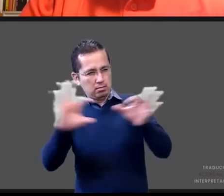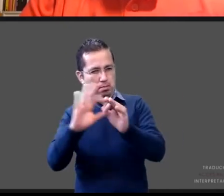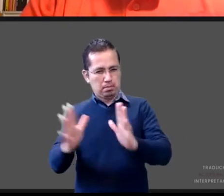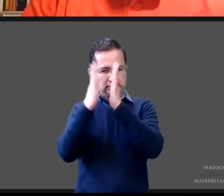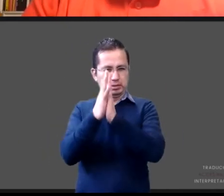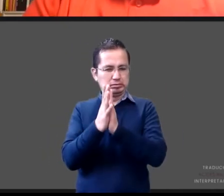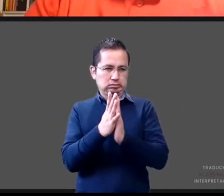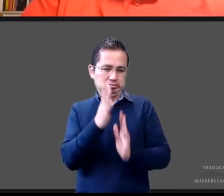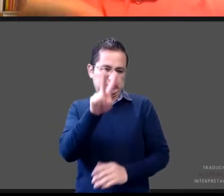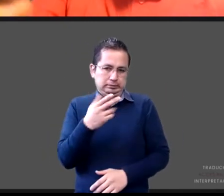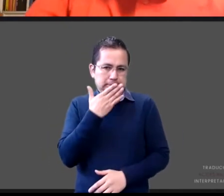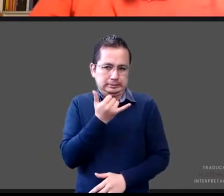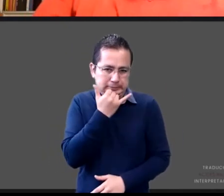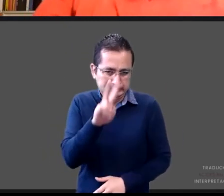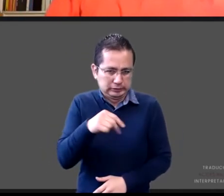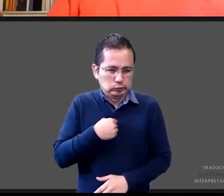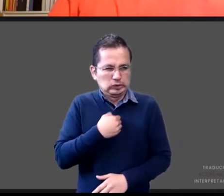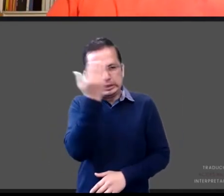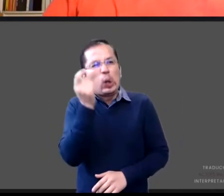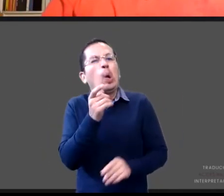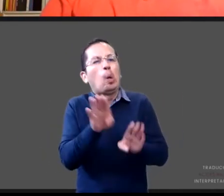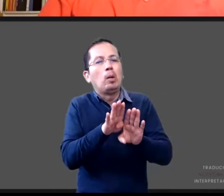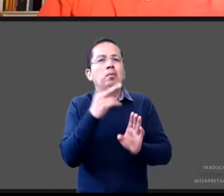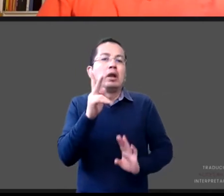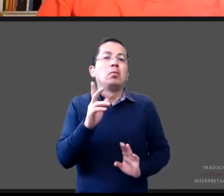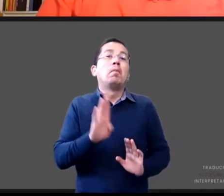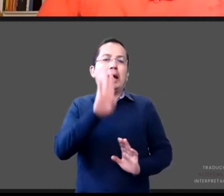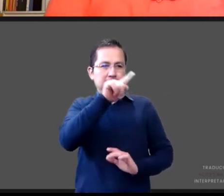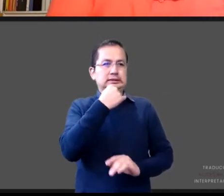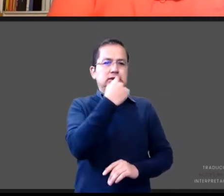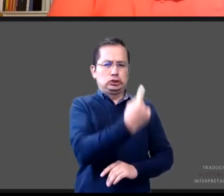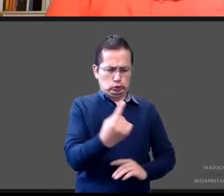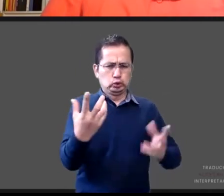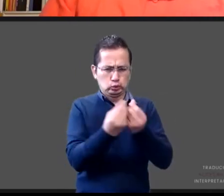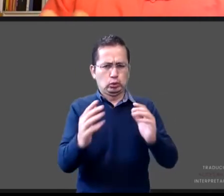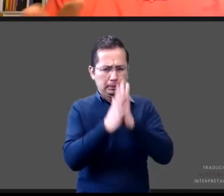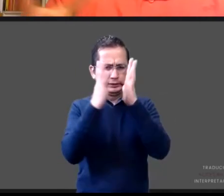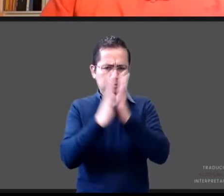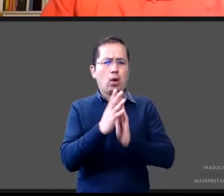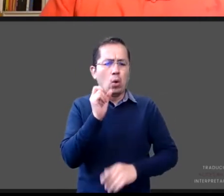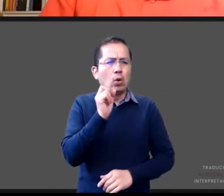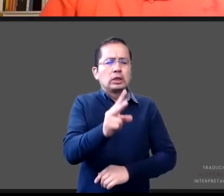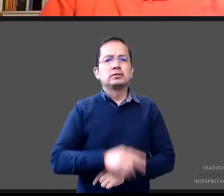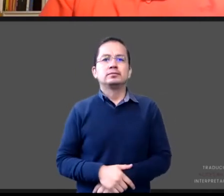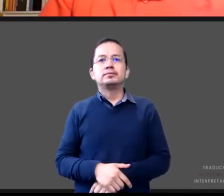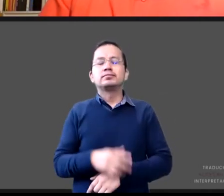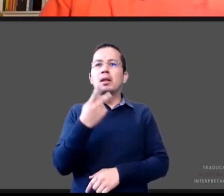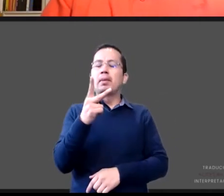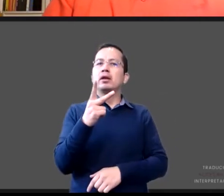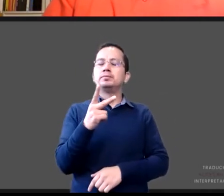estuvieron participando en el propio conversatorio, pero me llamó la atención los temas de los dibujos,